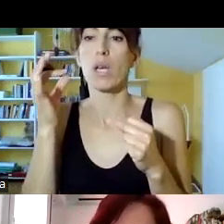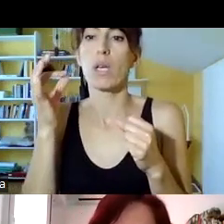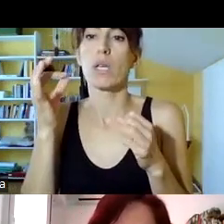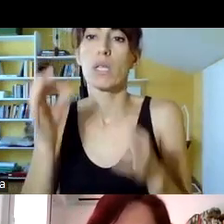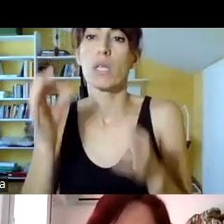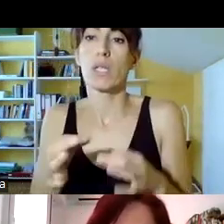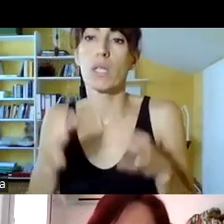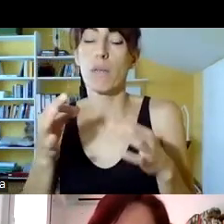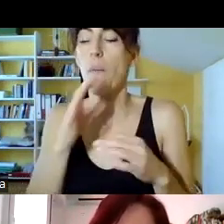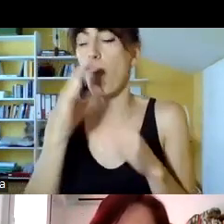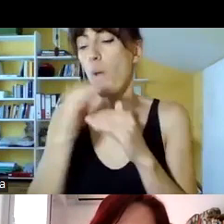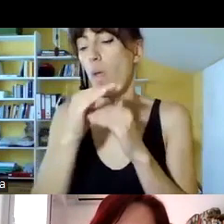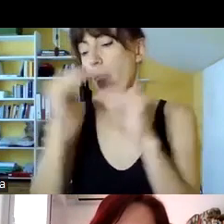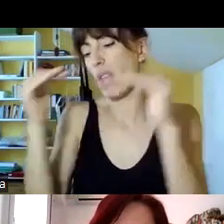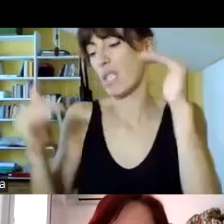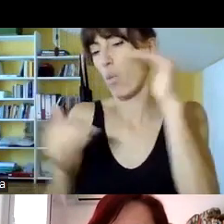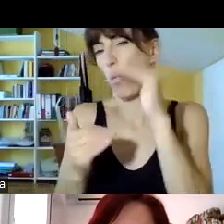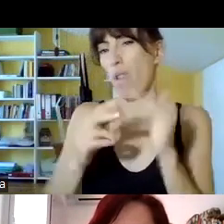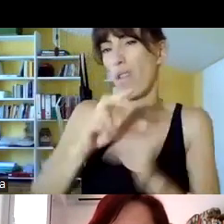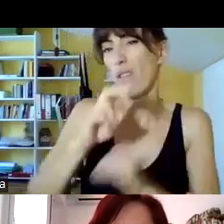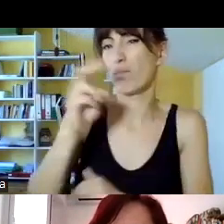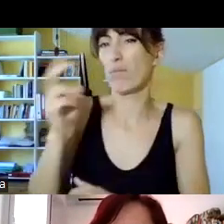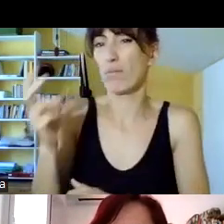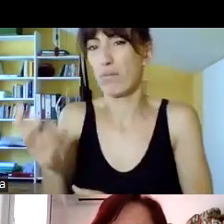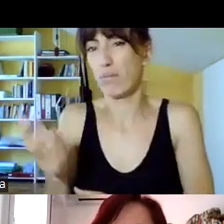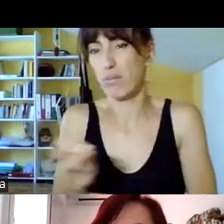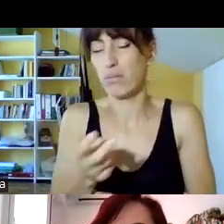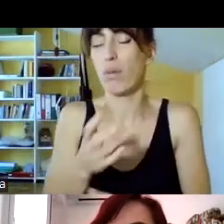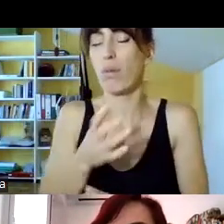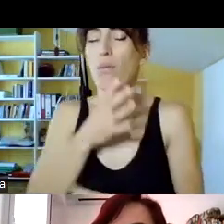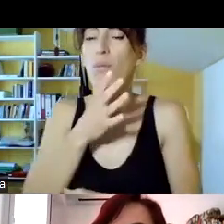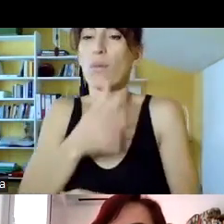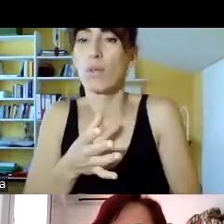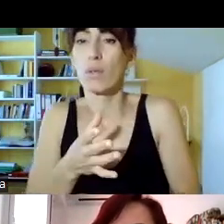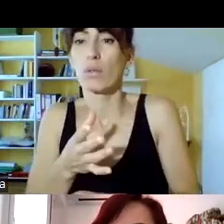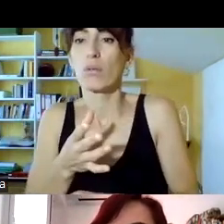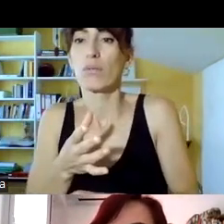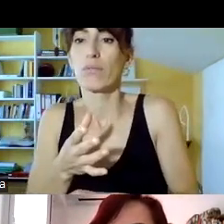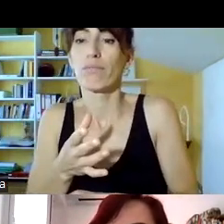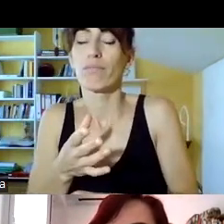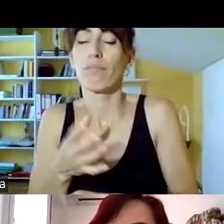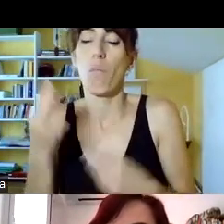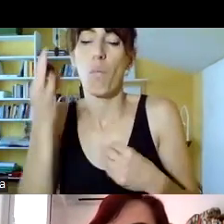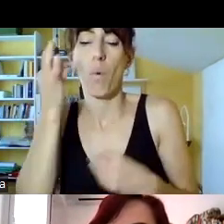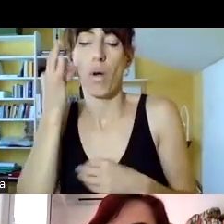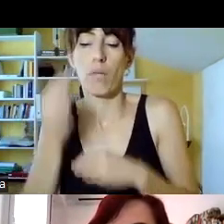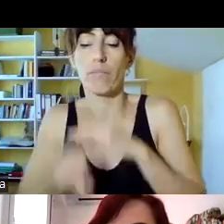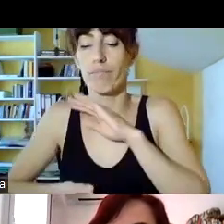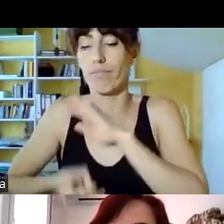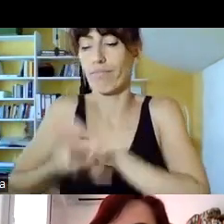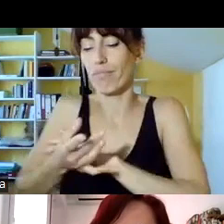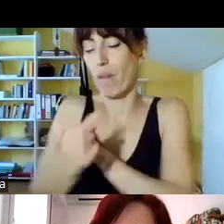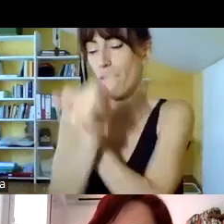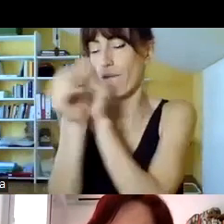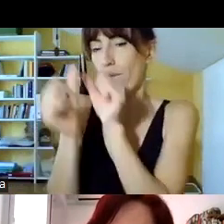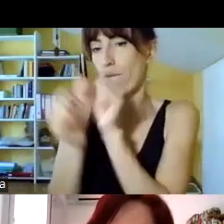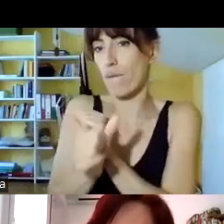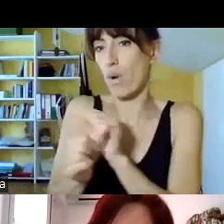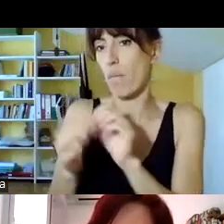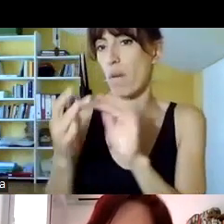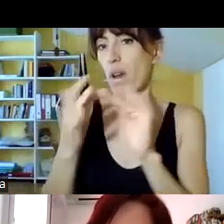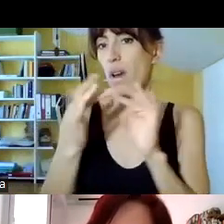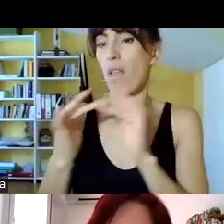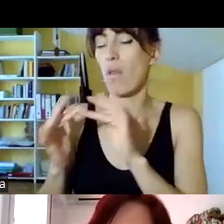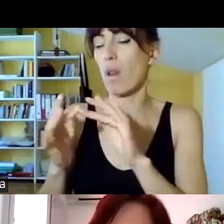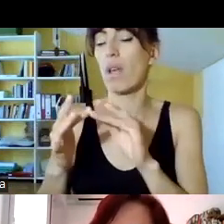otras desigualdades, y cómo eso genera en ellas una forma de relacionarse con el sistema